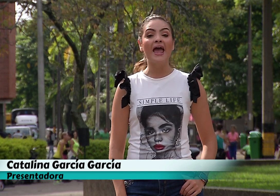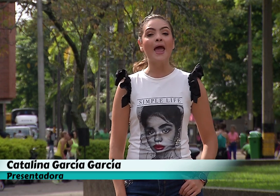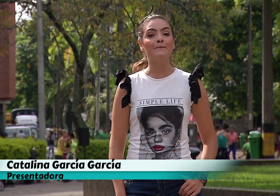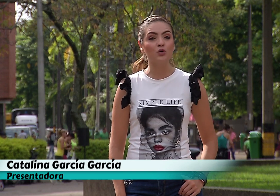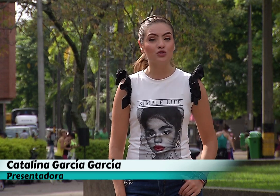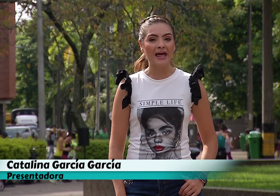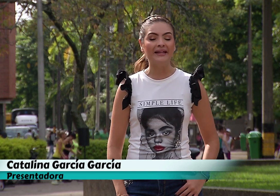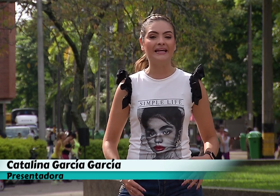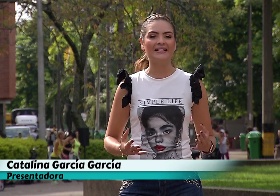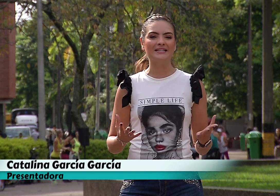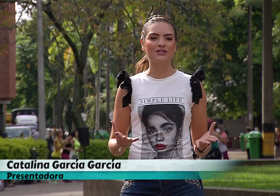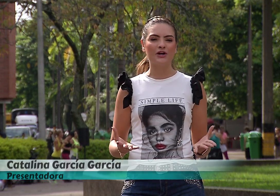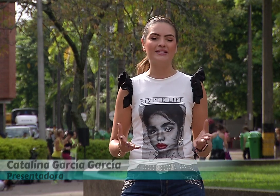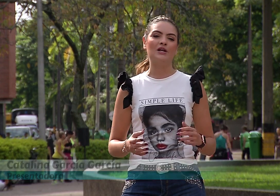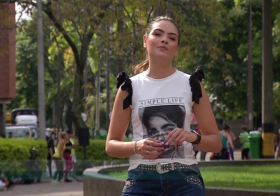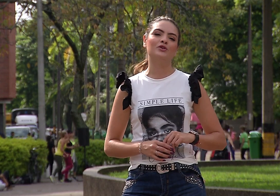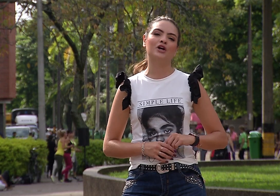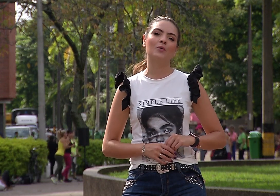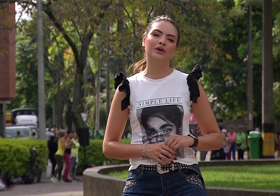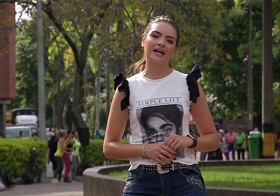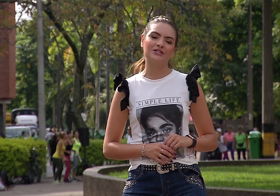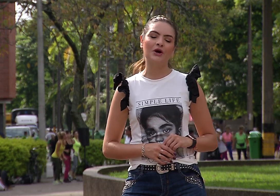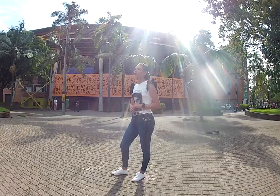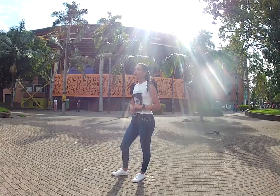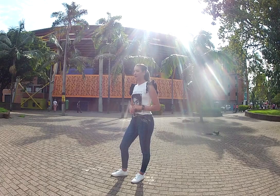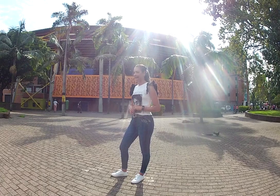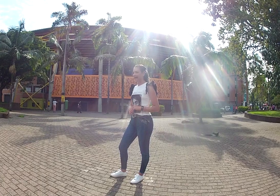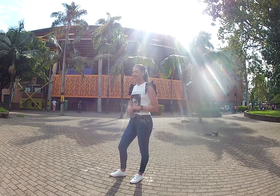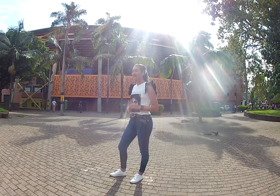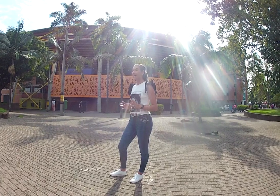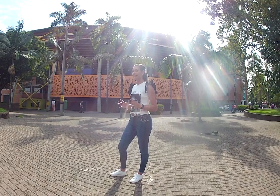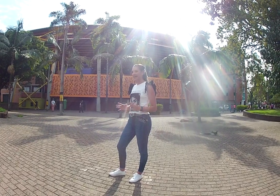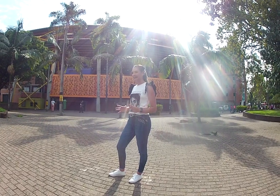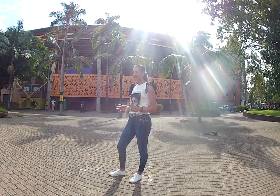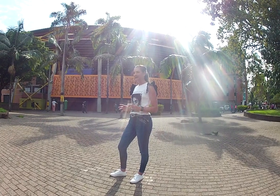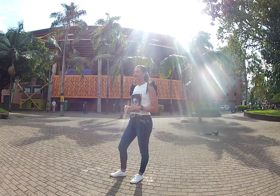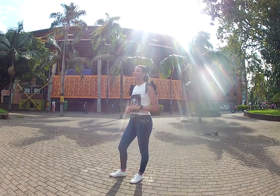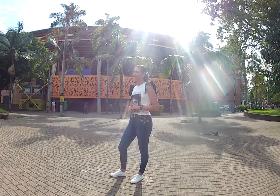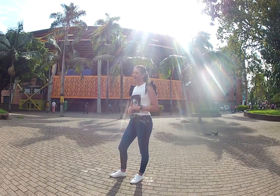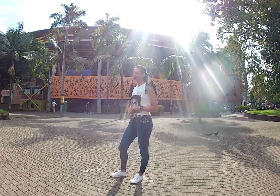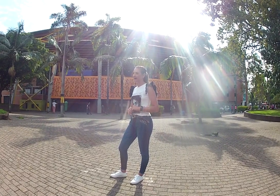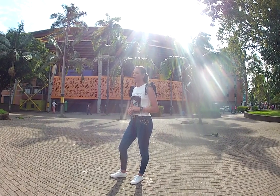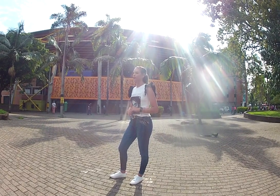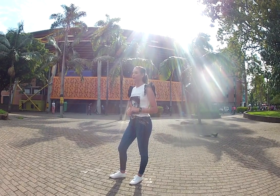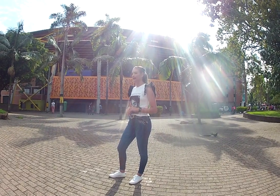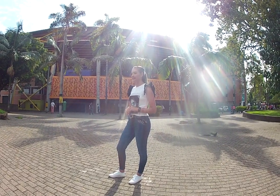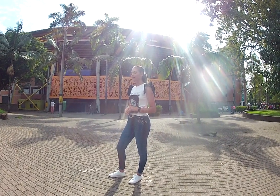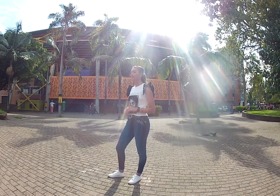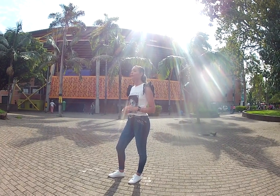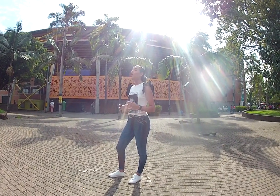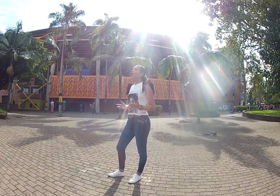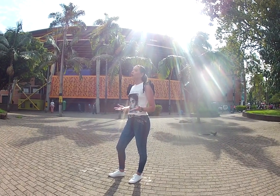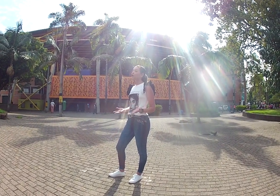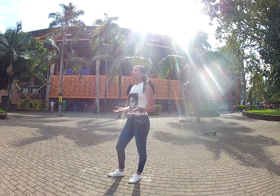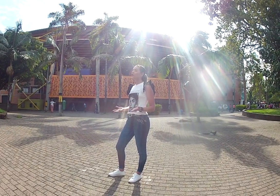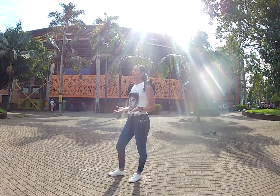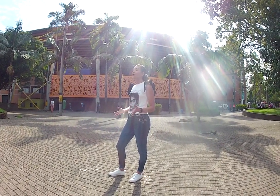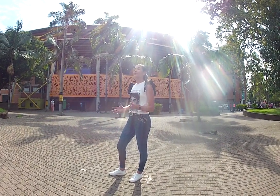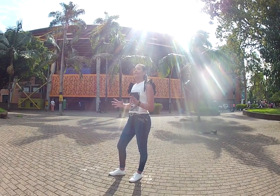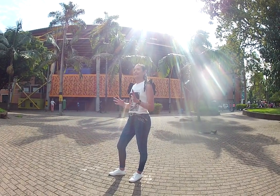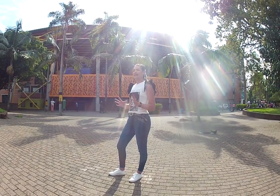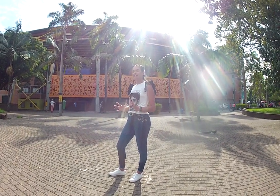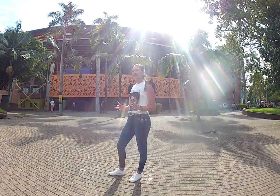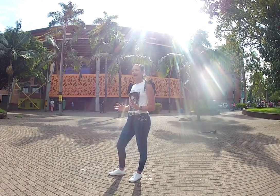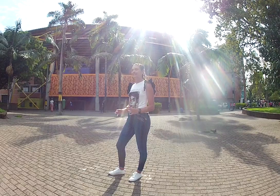ciudad en búsqueda de las historias de los medios de comunicación comunitarios, alternativos y ciudadanos de Medellín. Hoy los